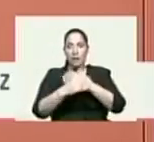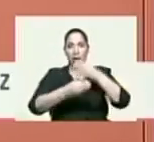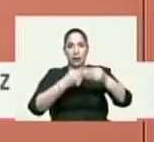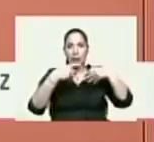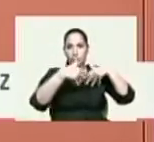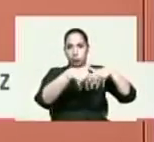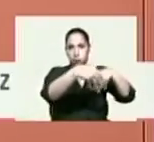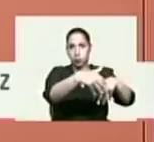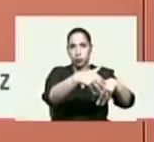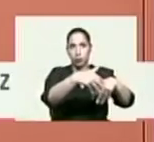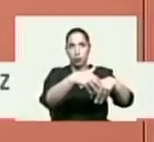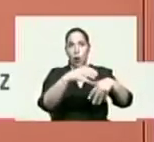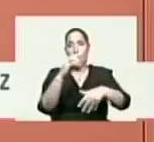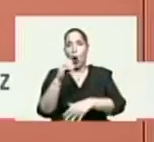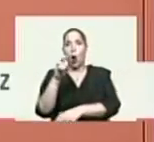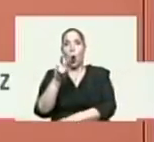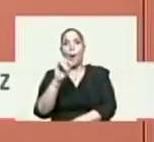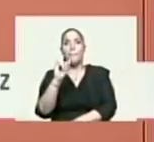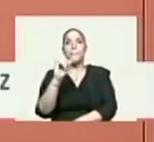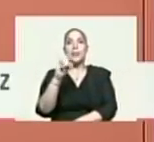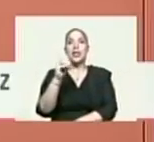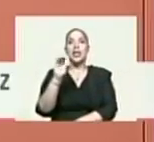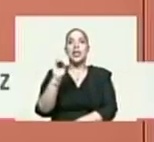es Ovidio Carrasco.